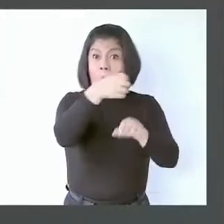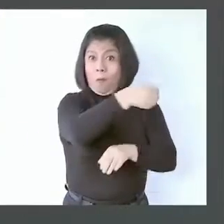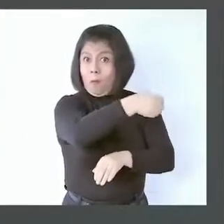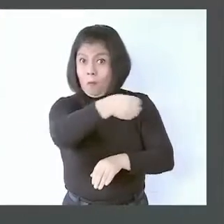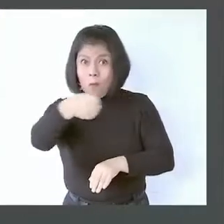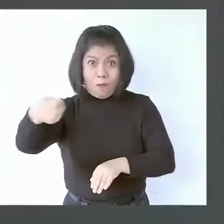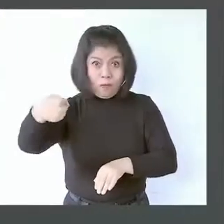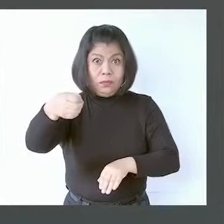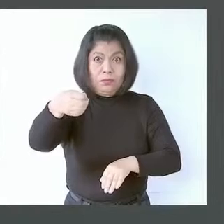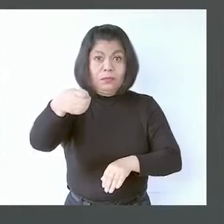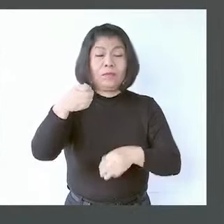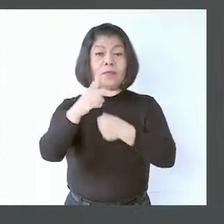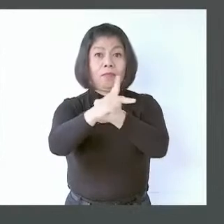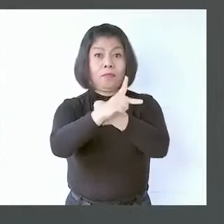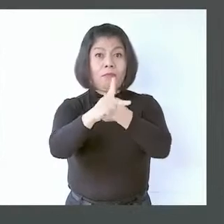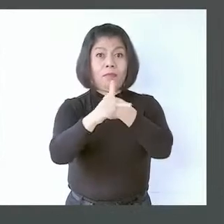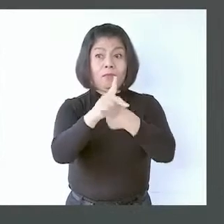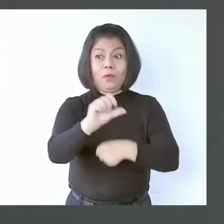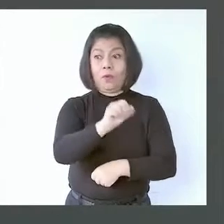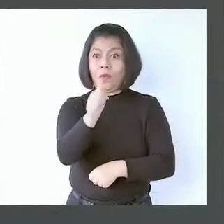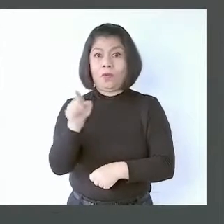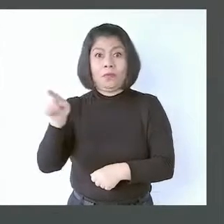y que todos los países